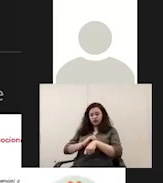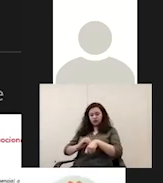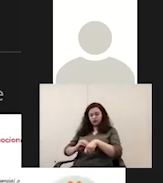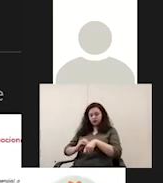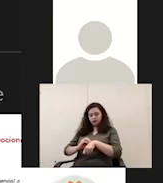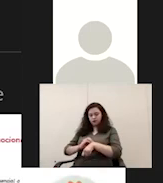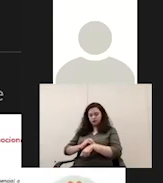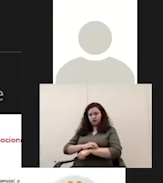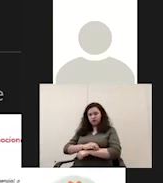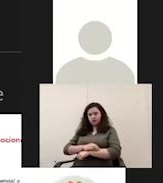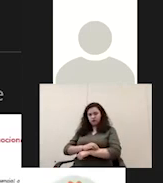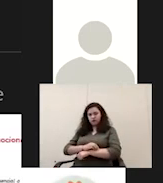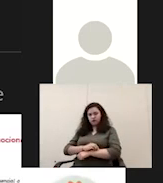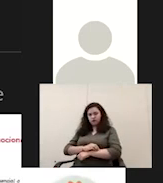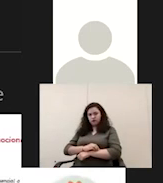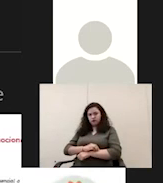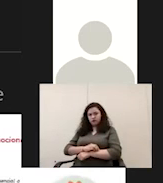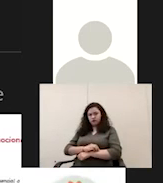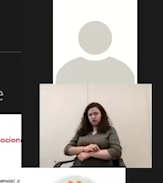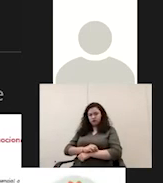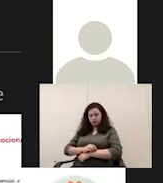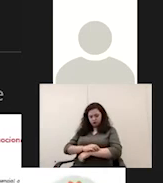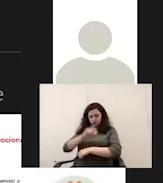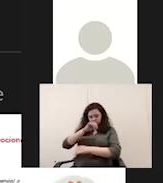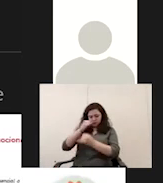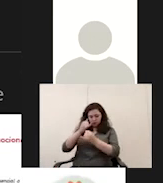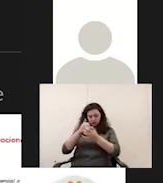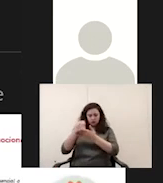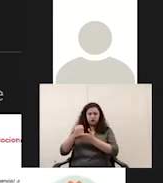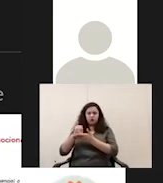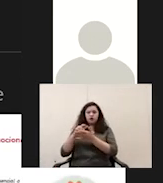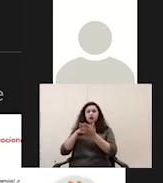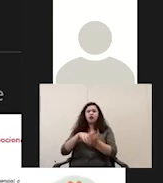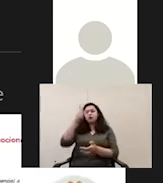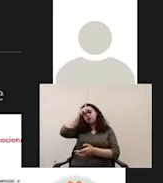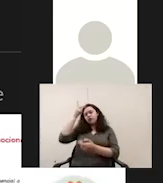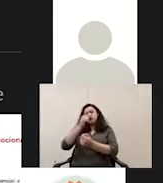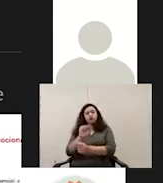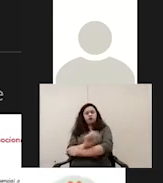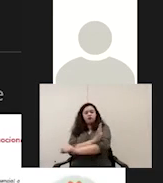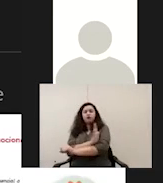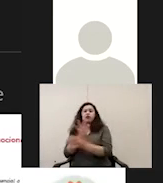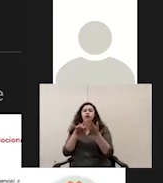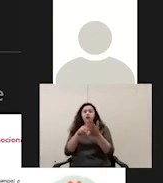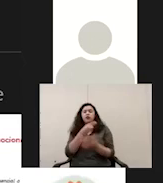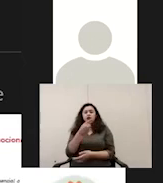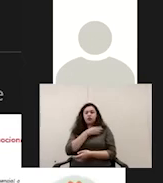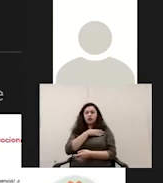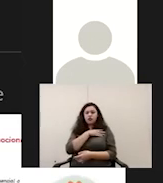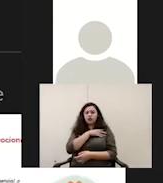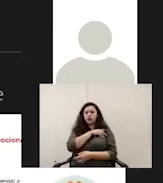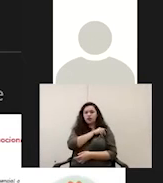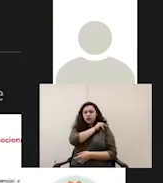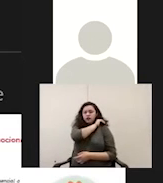Pues bueno, es bien importante que tengan un apoyo psicoemocional porque están pasando por un periodo